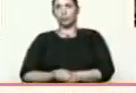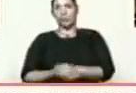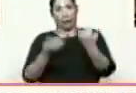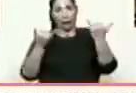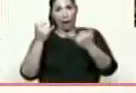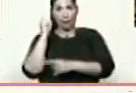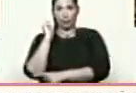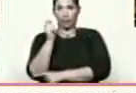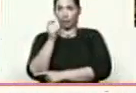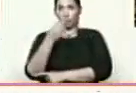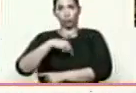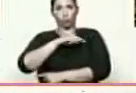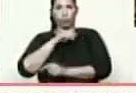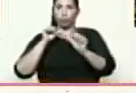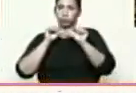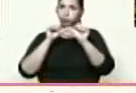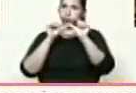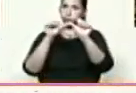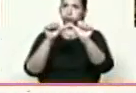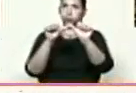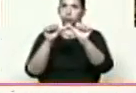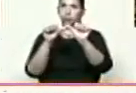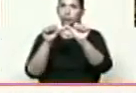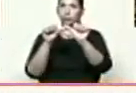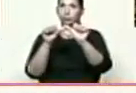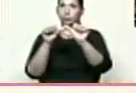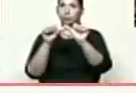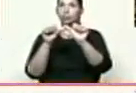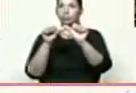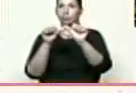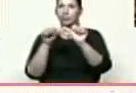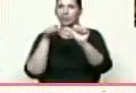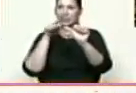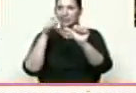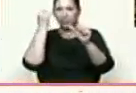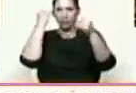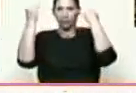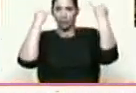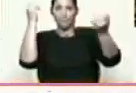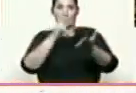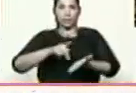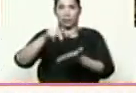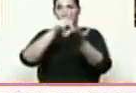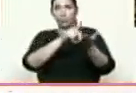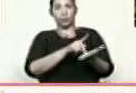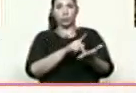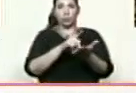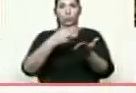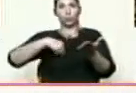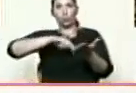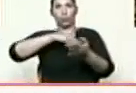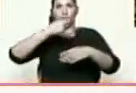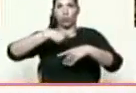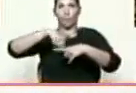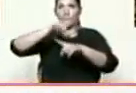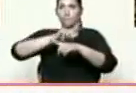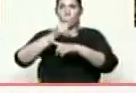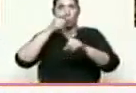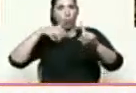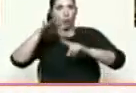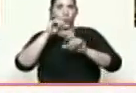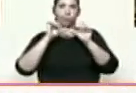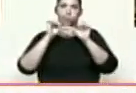mantener ese espíritu originario de la participación directa de nuestro pueblo en el mantenimiento de la